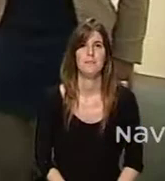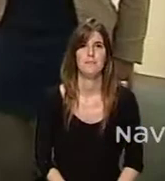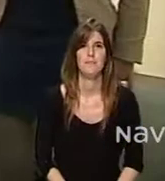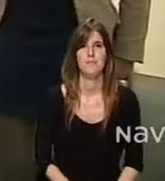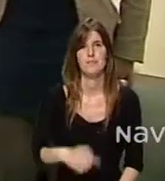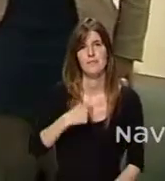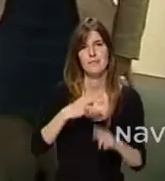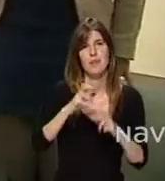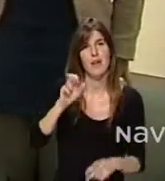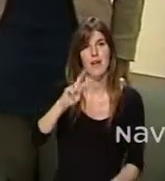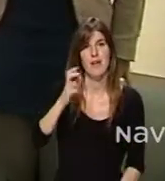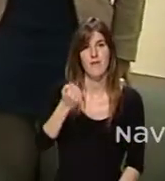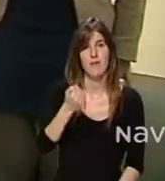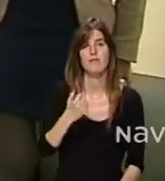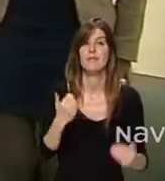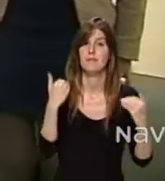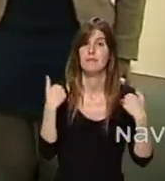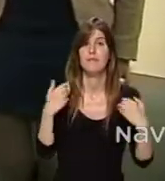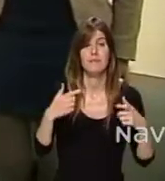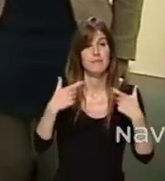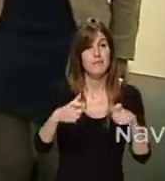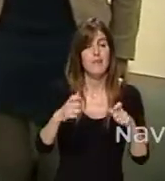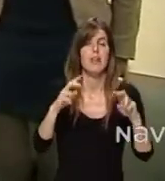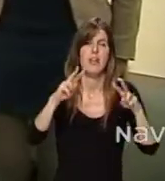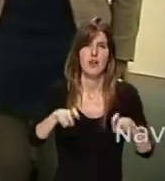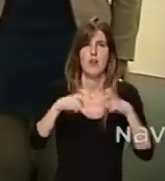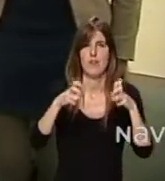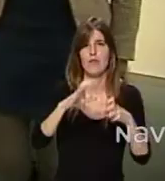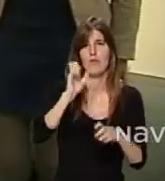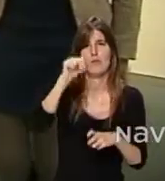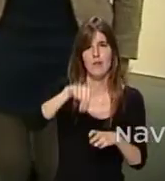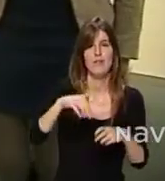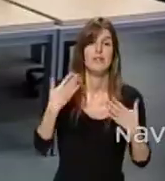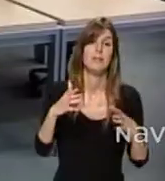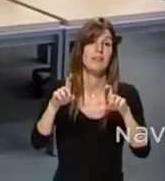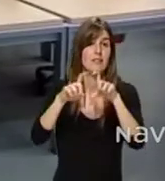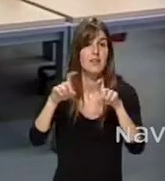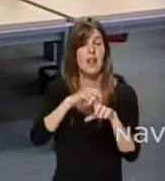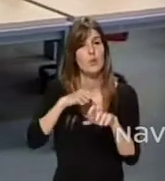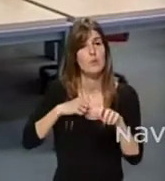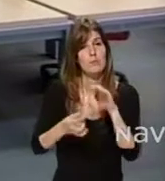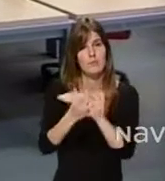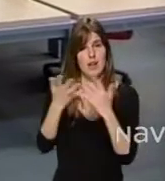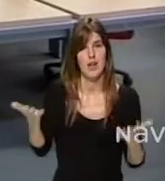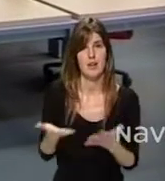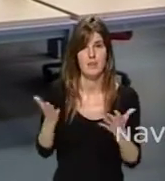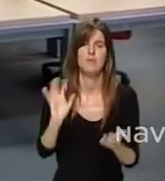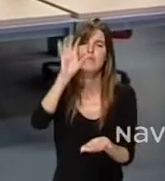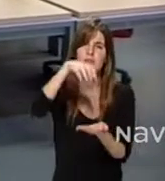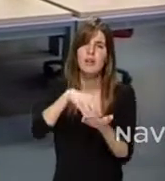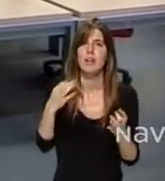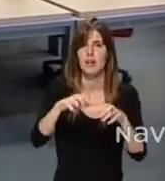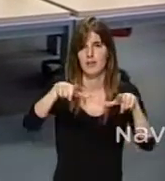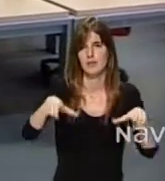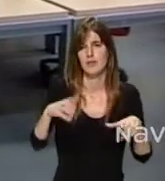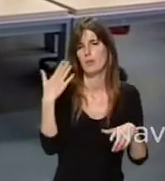Soy Eva Gomara, responsable de los viveros de innovación de CEIN y responsable también del vivero de autónomos. El vivero de autónomos es un espacio que CEIN